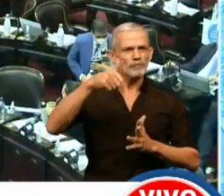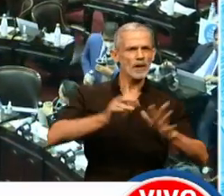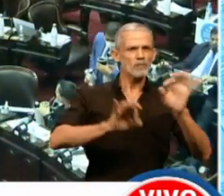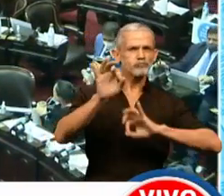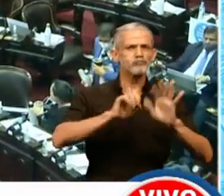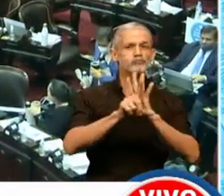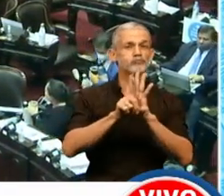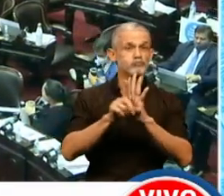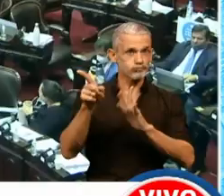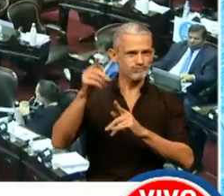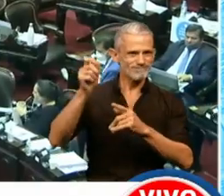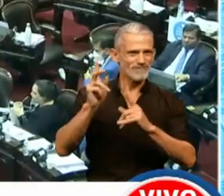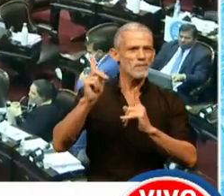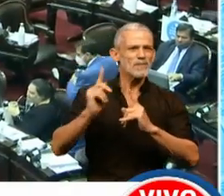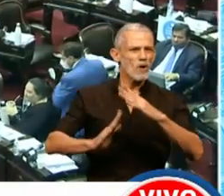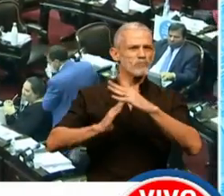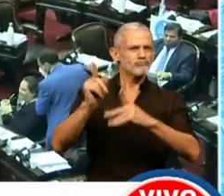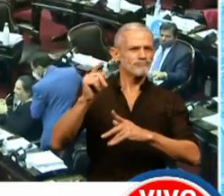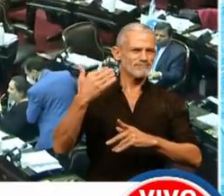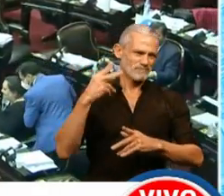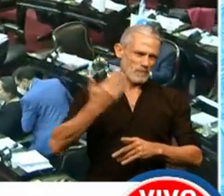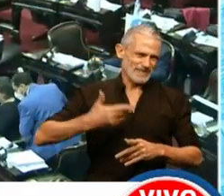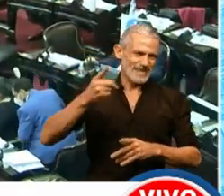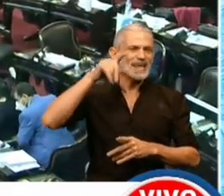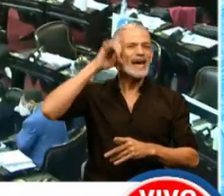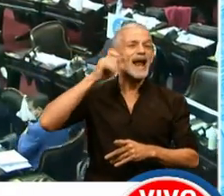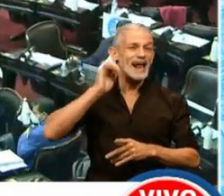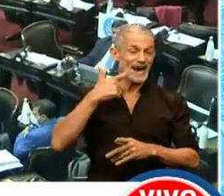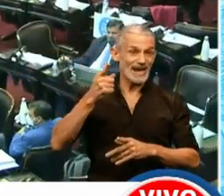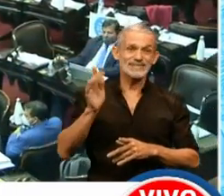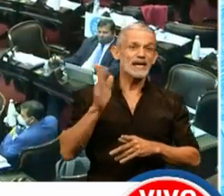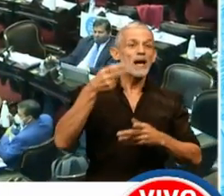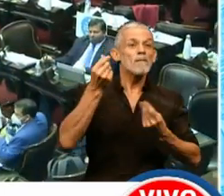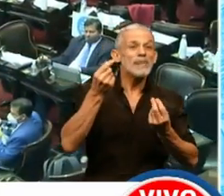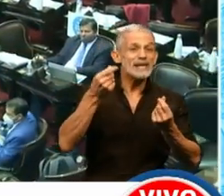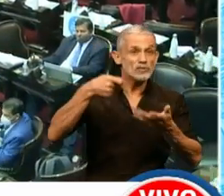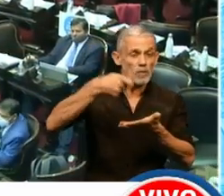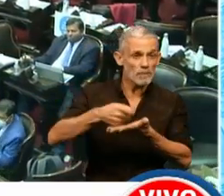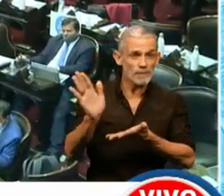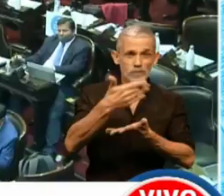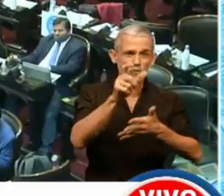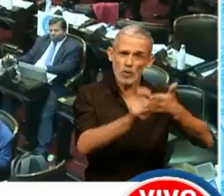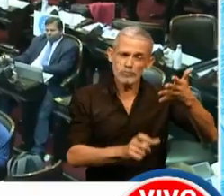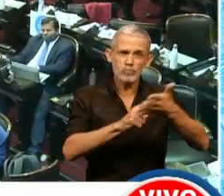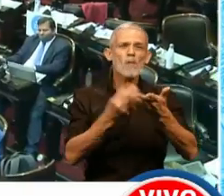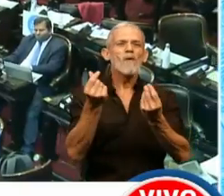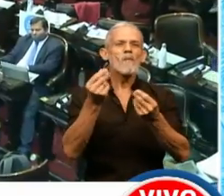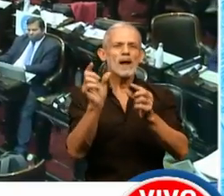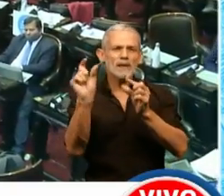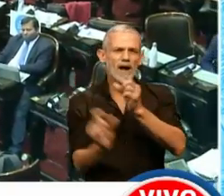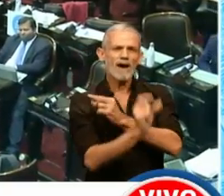interventor sostuvo que el cargo que pagan todos los usuarios de gas destinando al fondo fiduciario